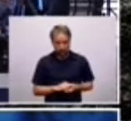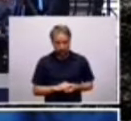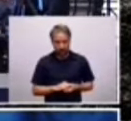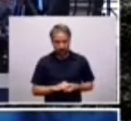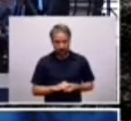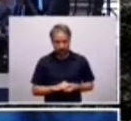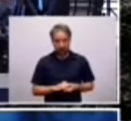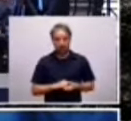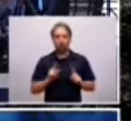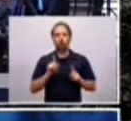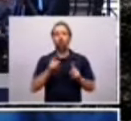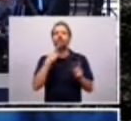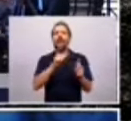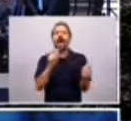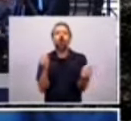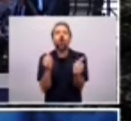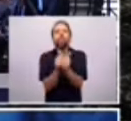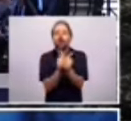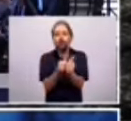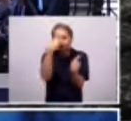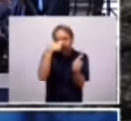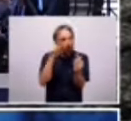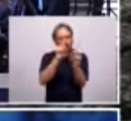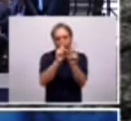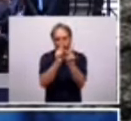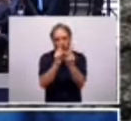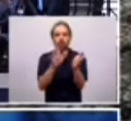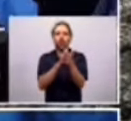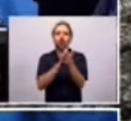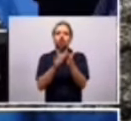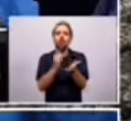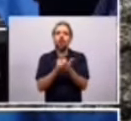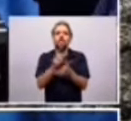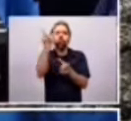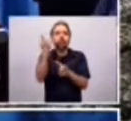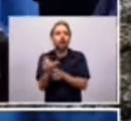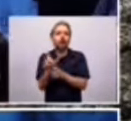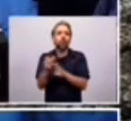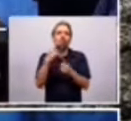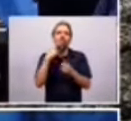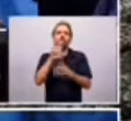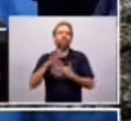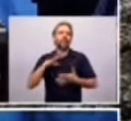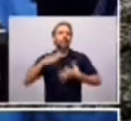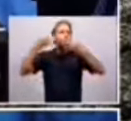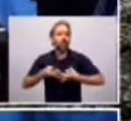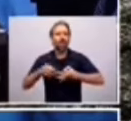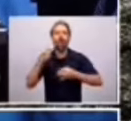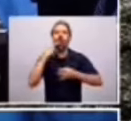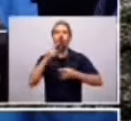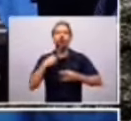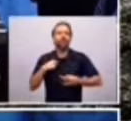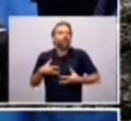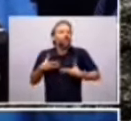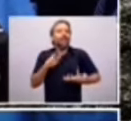acaso que muchos, seguramente más de la mitad, y lo digo con conocimiento de causa, básicamente porque es un gremio constituido por